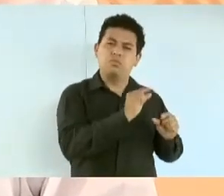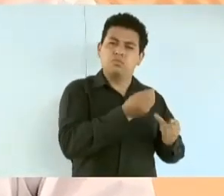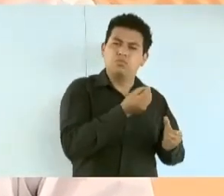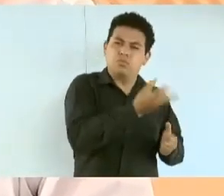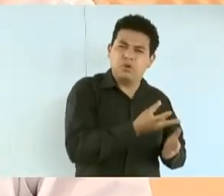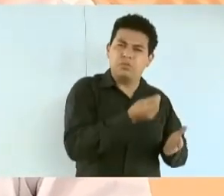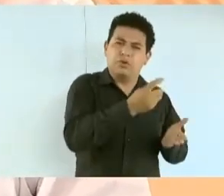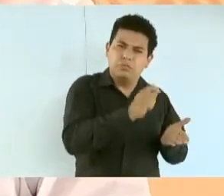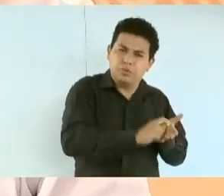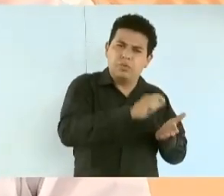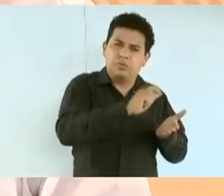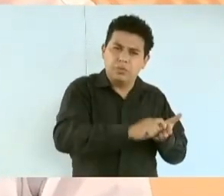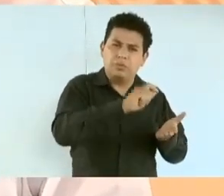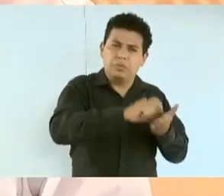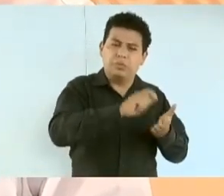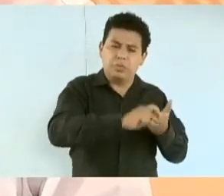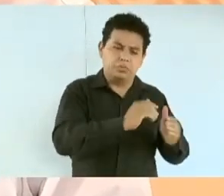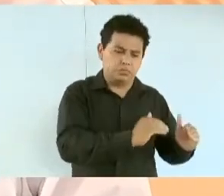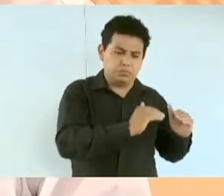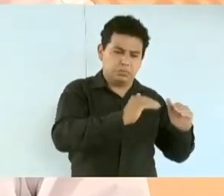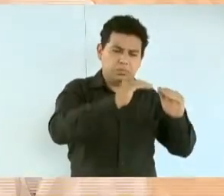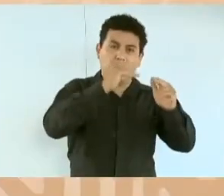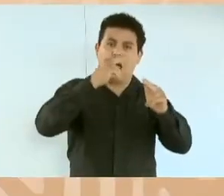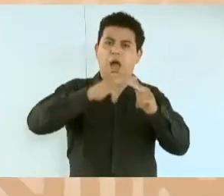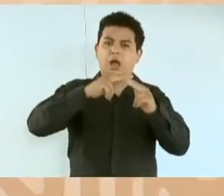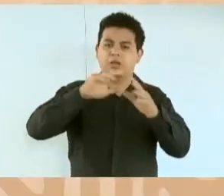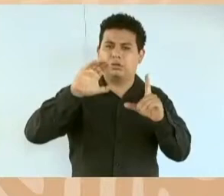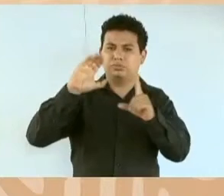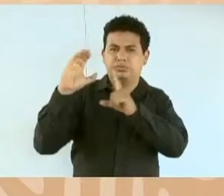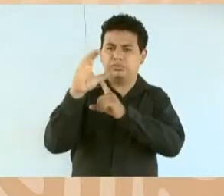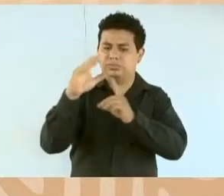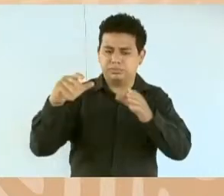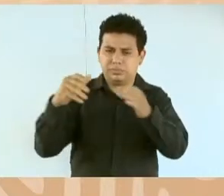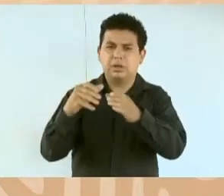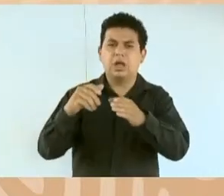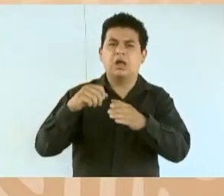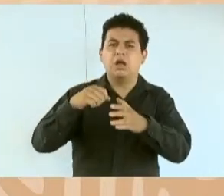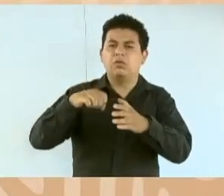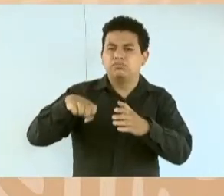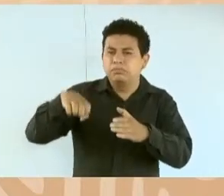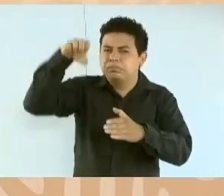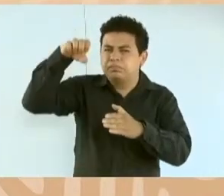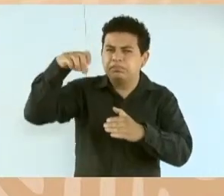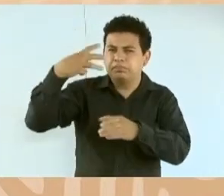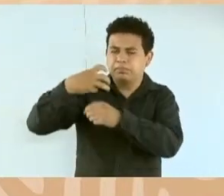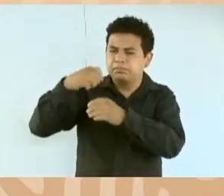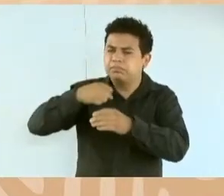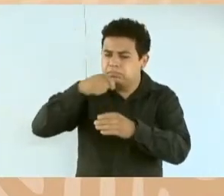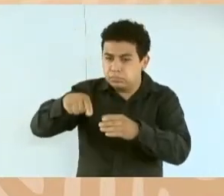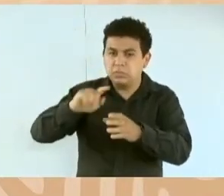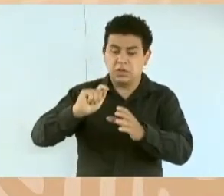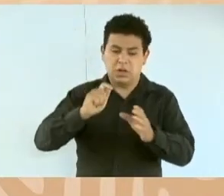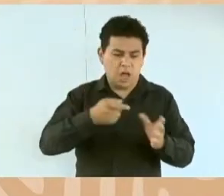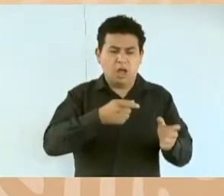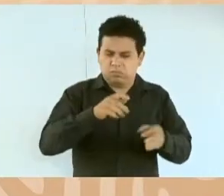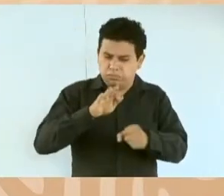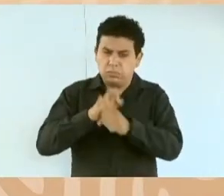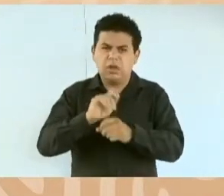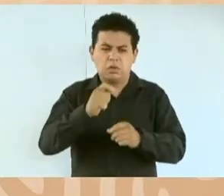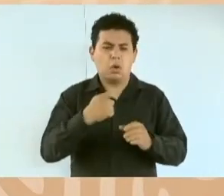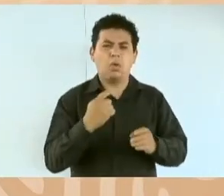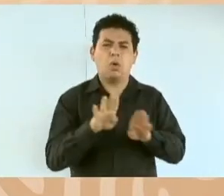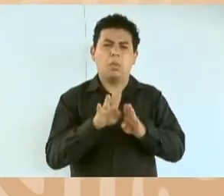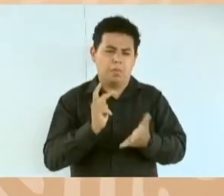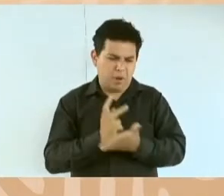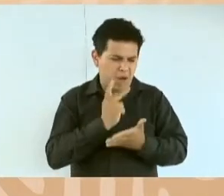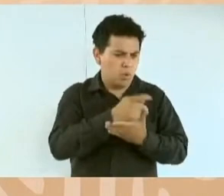del Consejo de Ancianos, con la gran satisfacción de haber servido a la comunidad, de haber servido